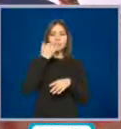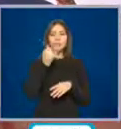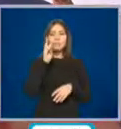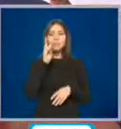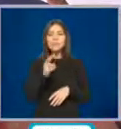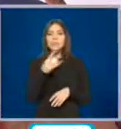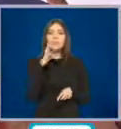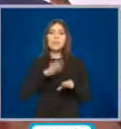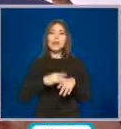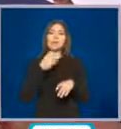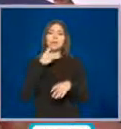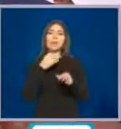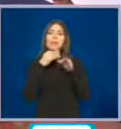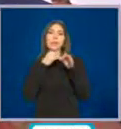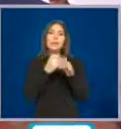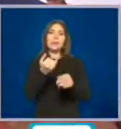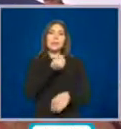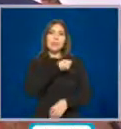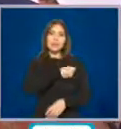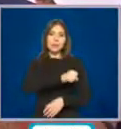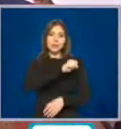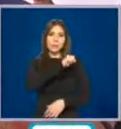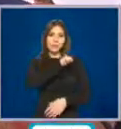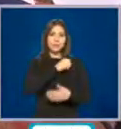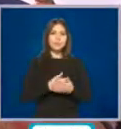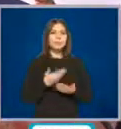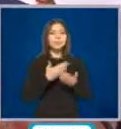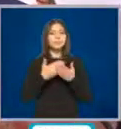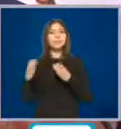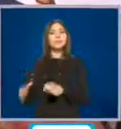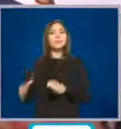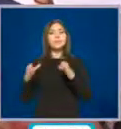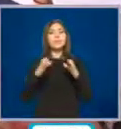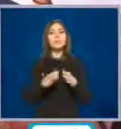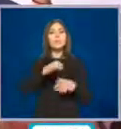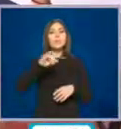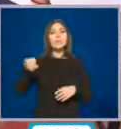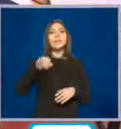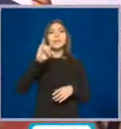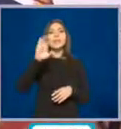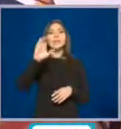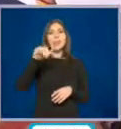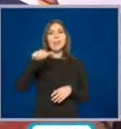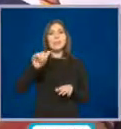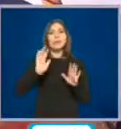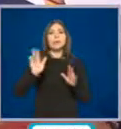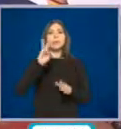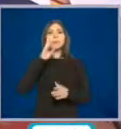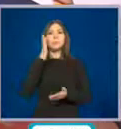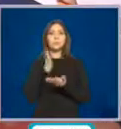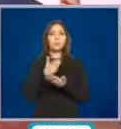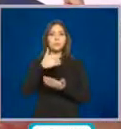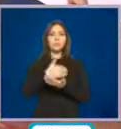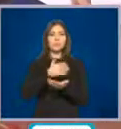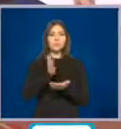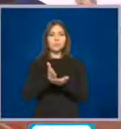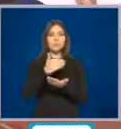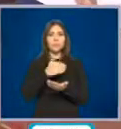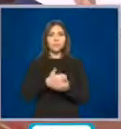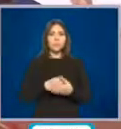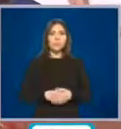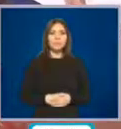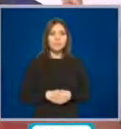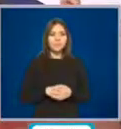saludable. Sencillo, chicos. Tenemos del otro lado, Quique, por favor, nuestra jícama, la que ya está picada, compañero. Claro Esa la que vas a sí. picar al ratito para